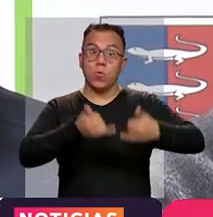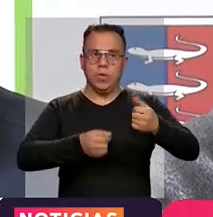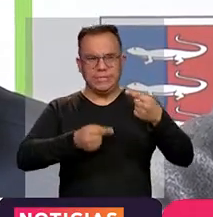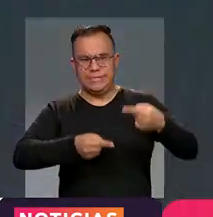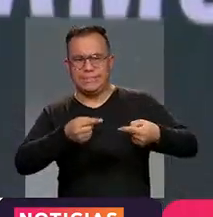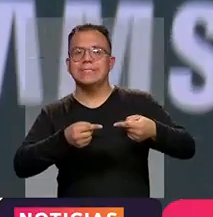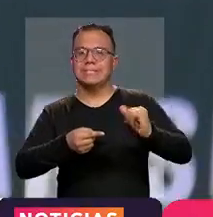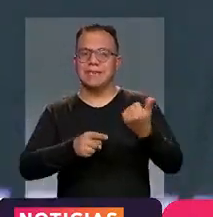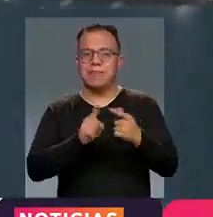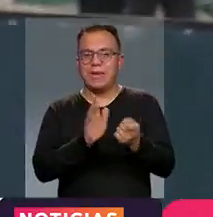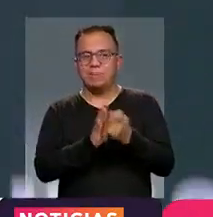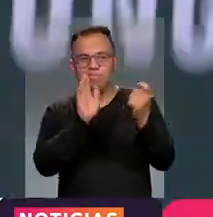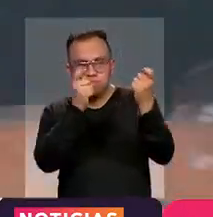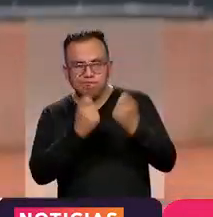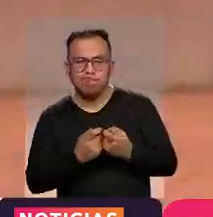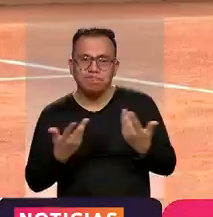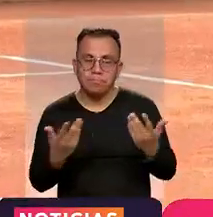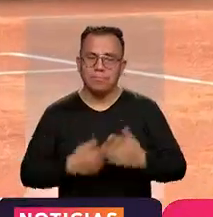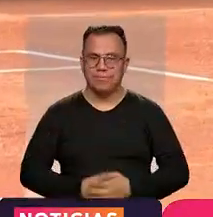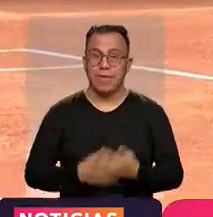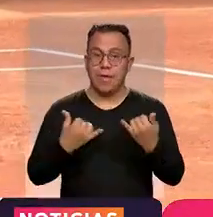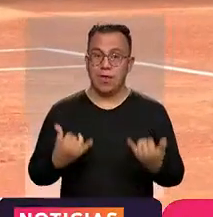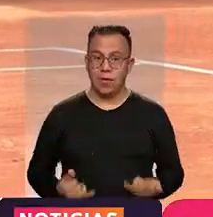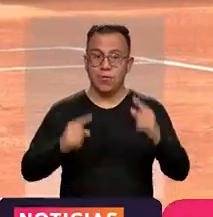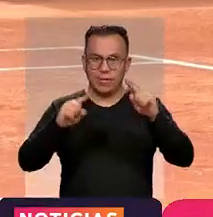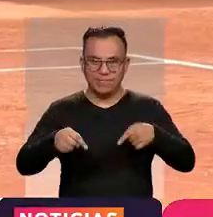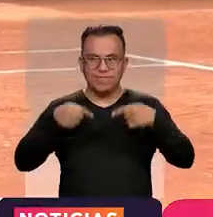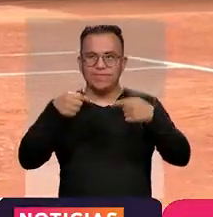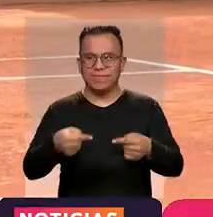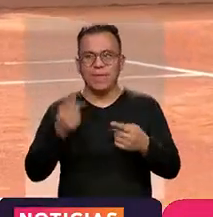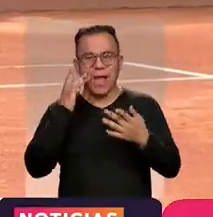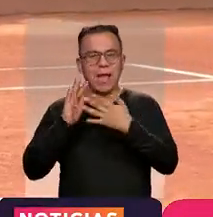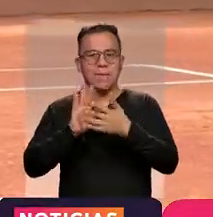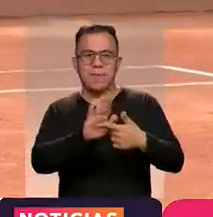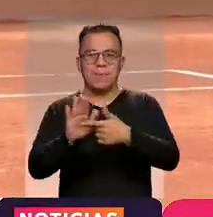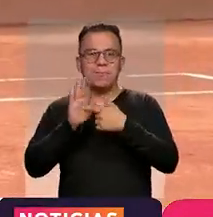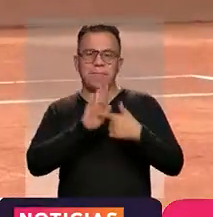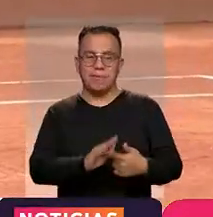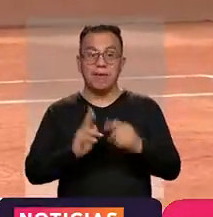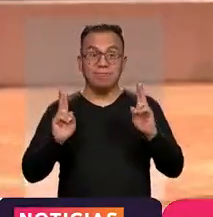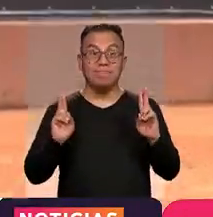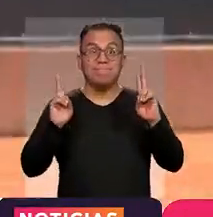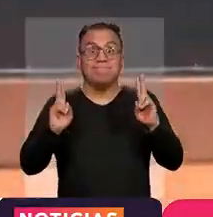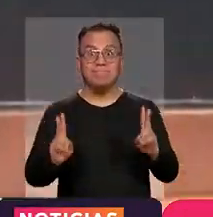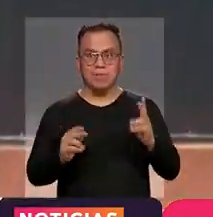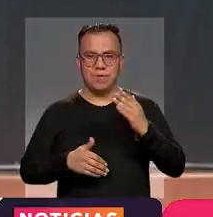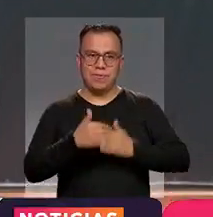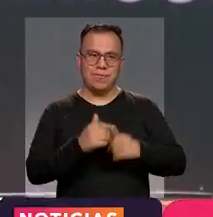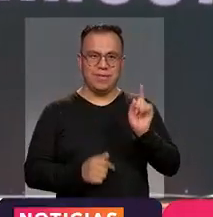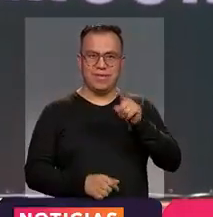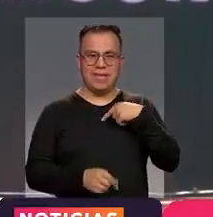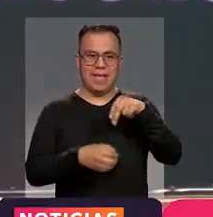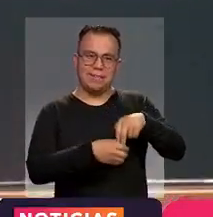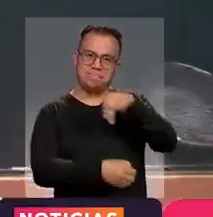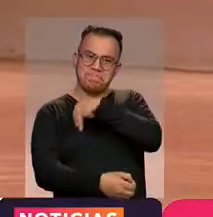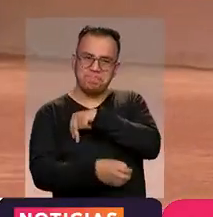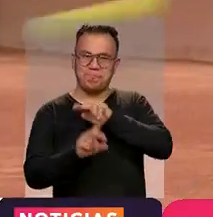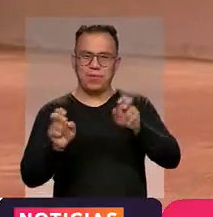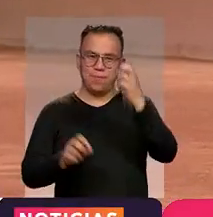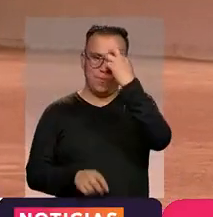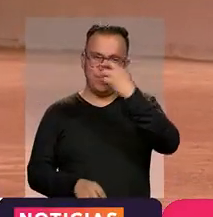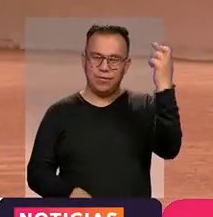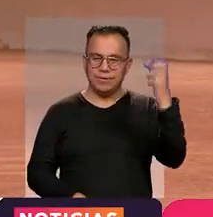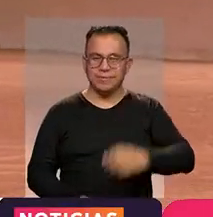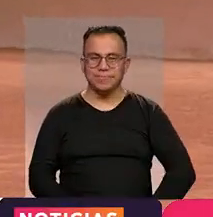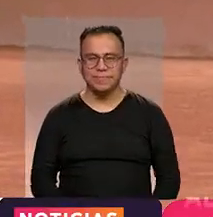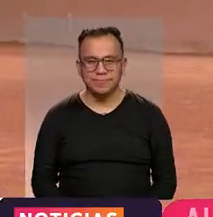nos han dado los resultados. Los doblistas colombianos se enfrentaron en un partido de exhibición a Alejandro Falla y al recientemente retirado de la actividad profesional